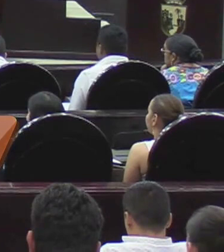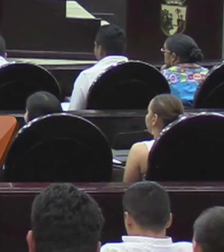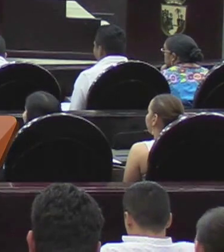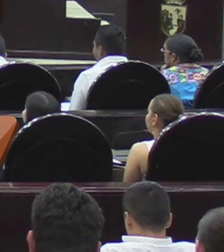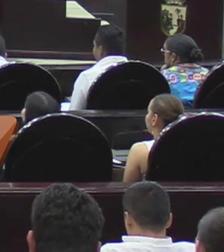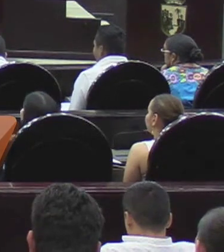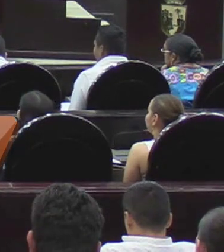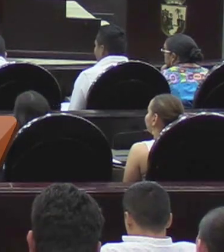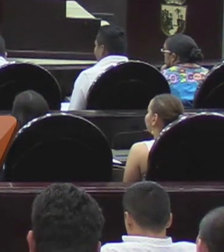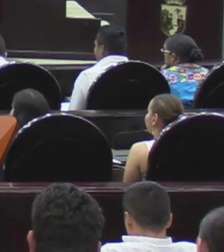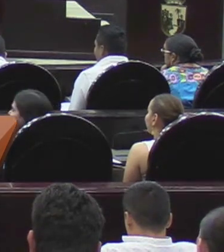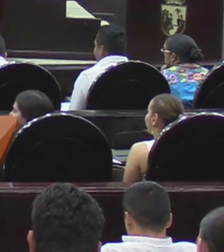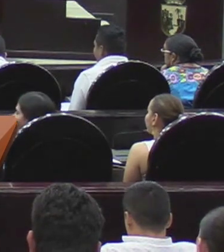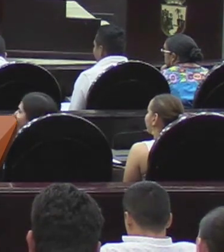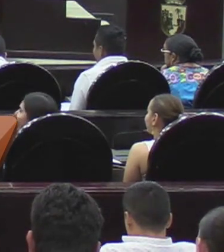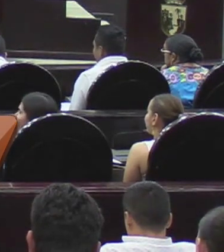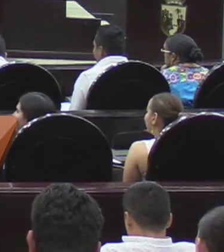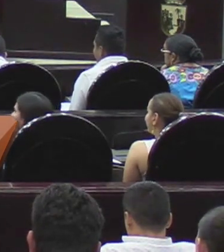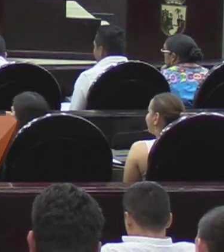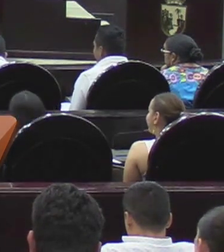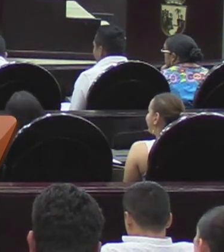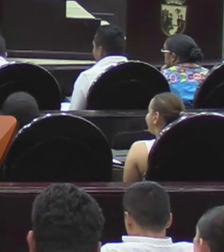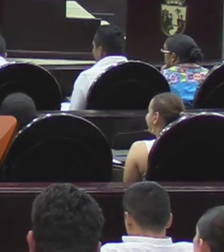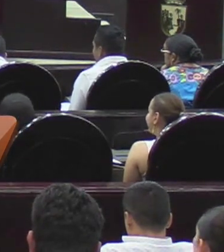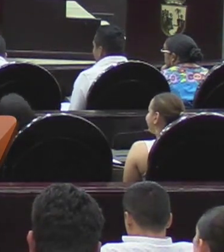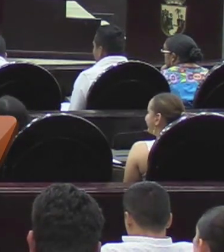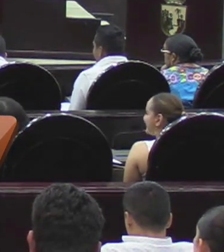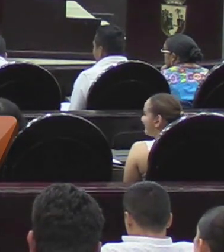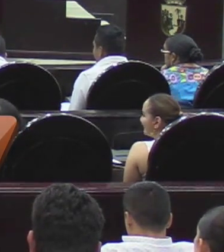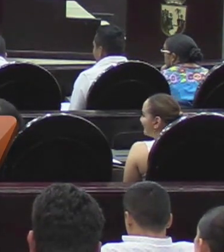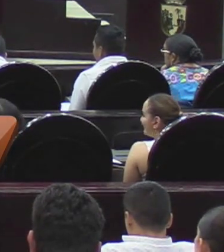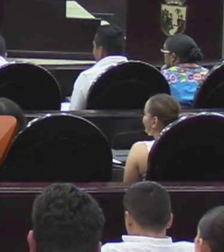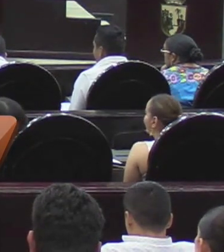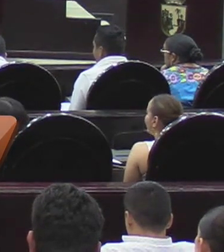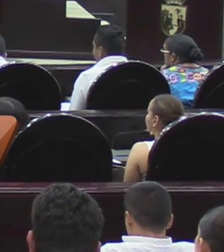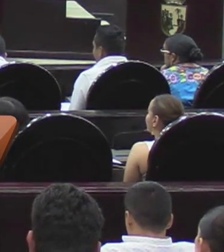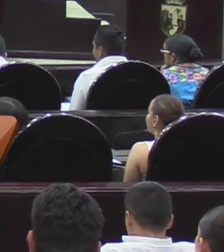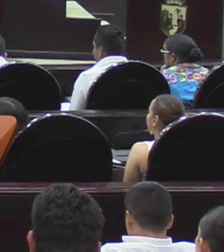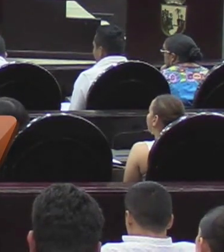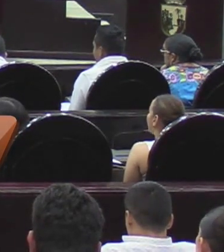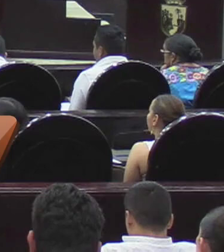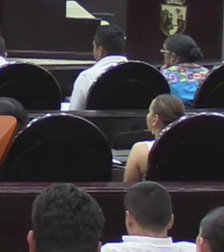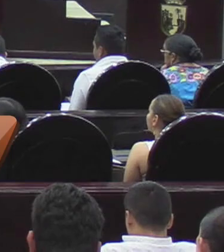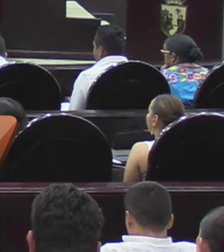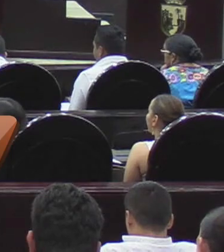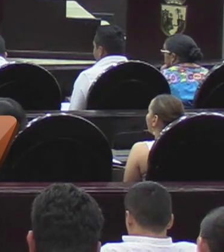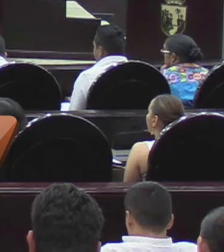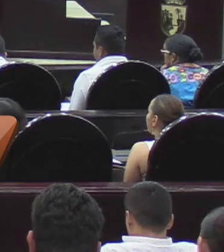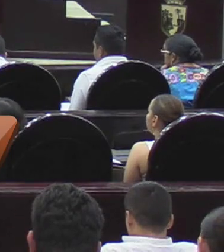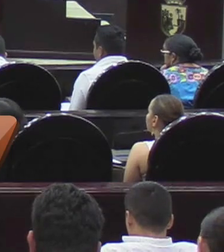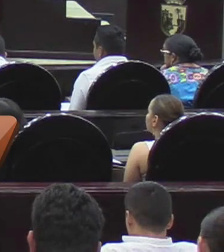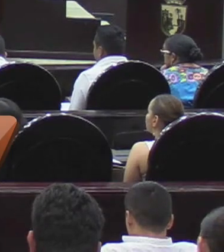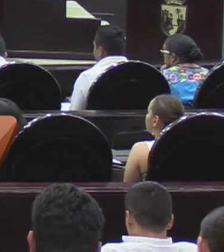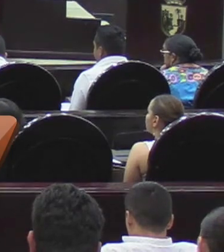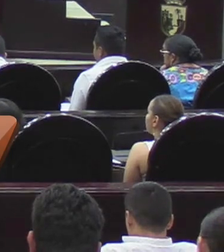ningún legislador por emitir su voto diputada presidenta Gracias diputada secretaria aprobado con 35